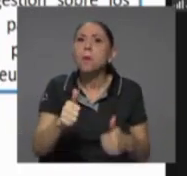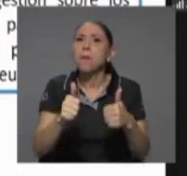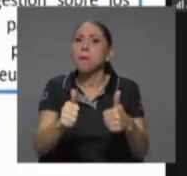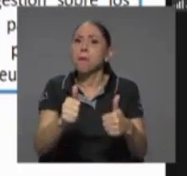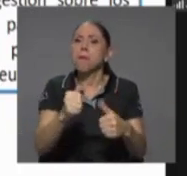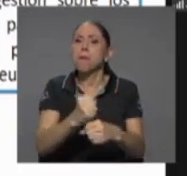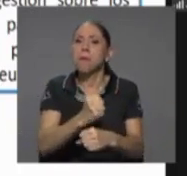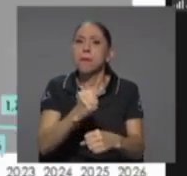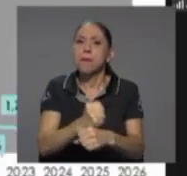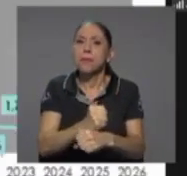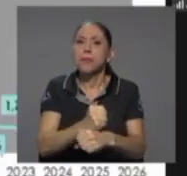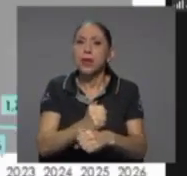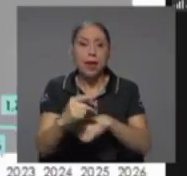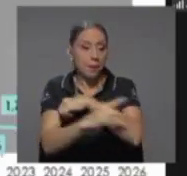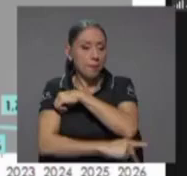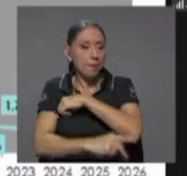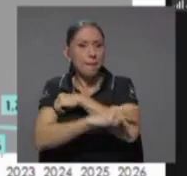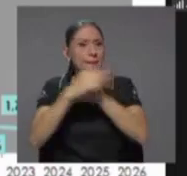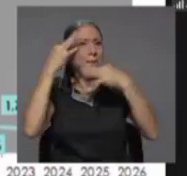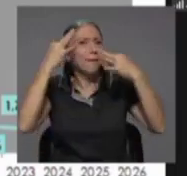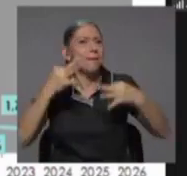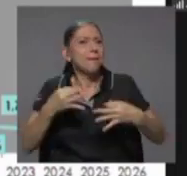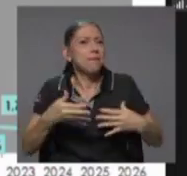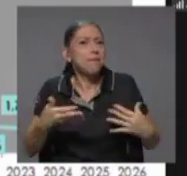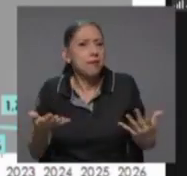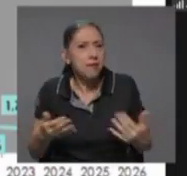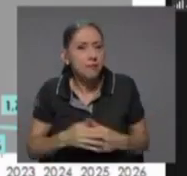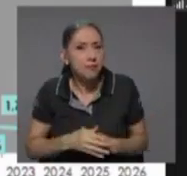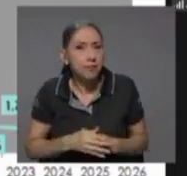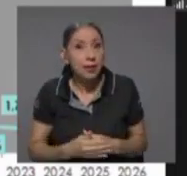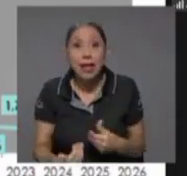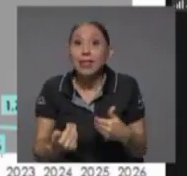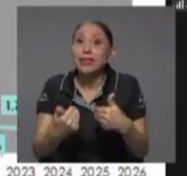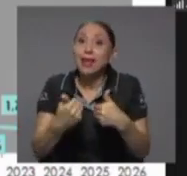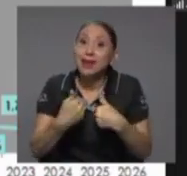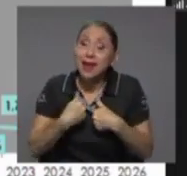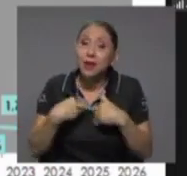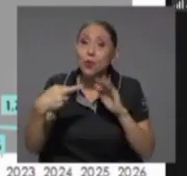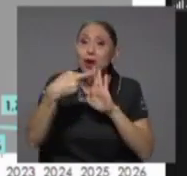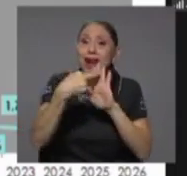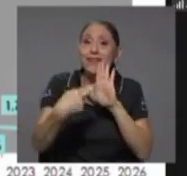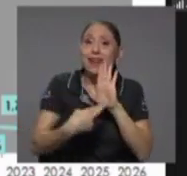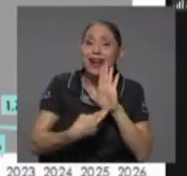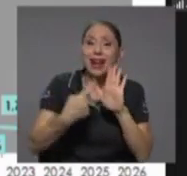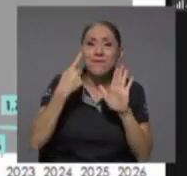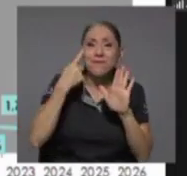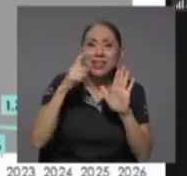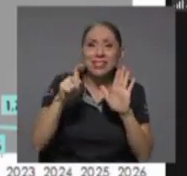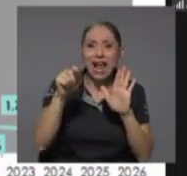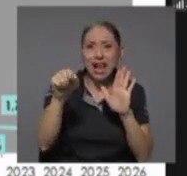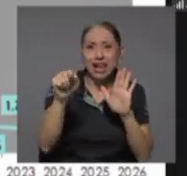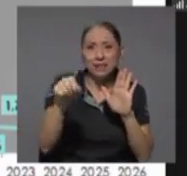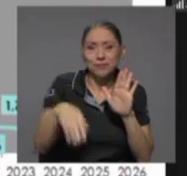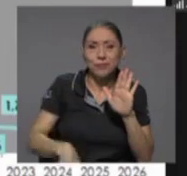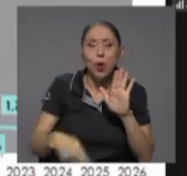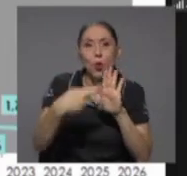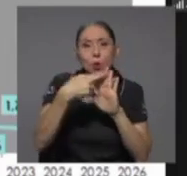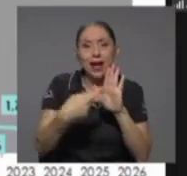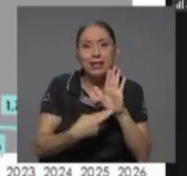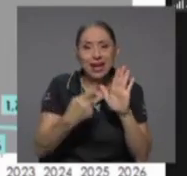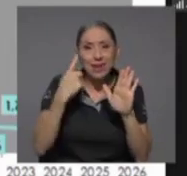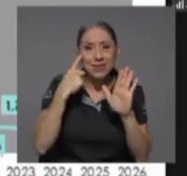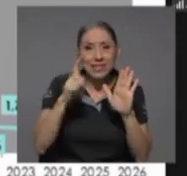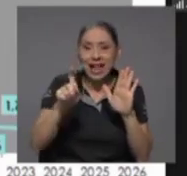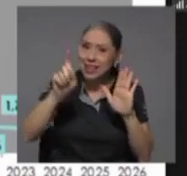para poder abordar esto? Bueno, tener una regla fiscal, digamos, que tiene que